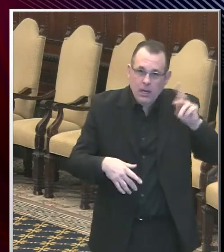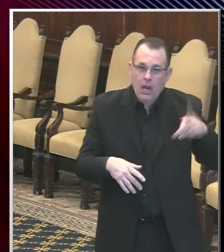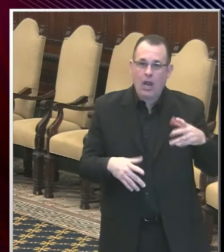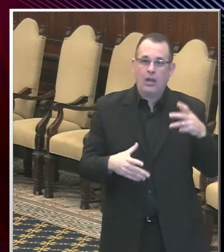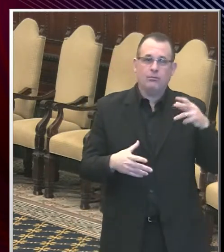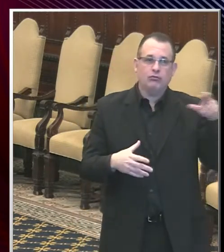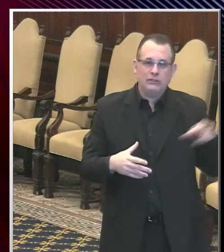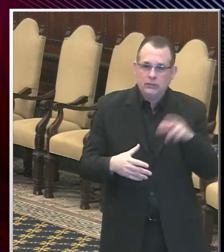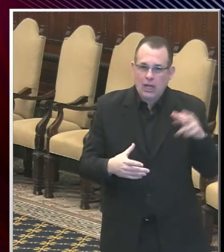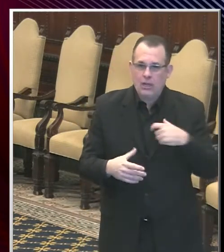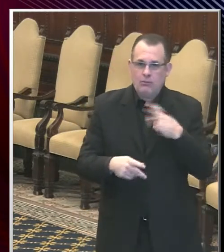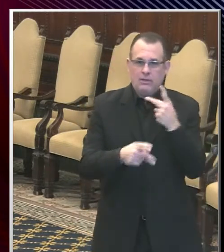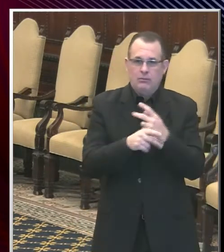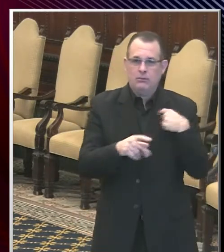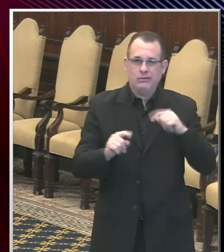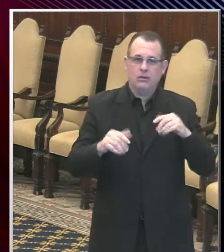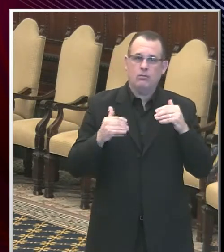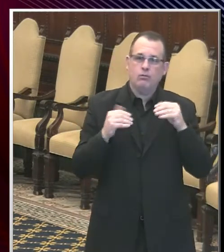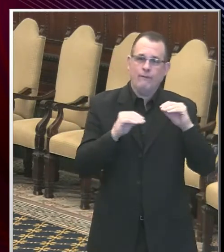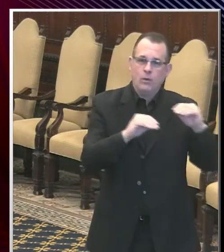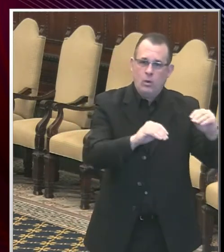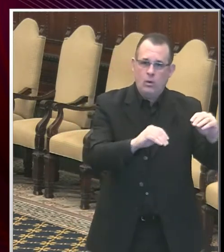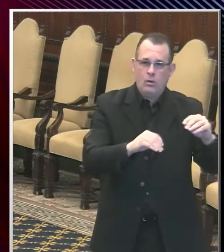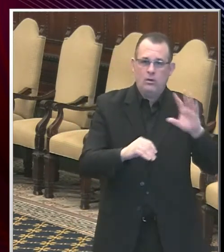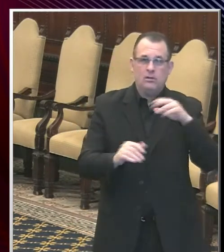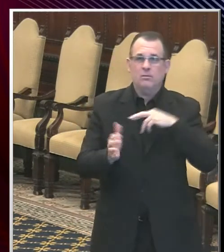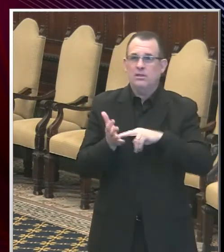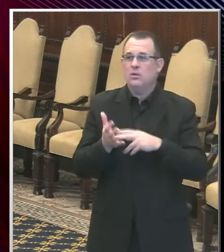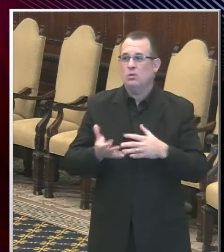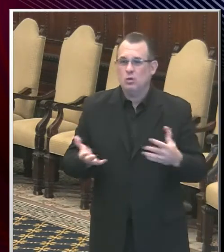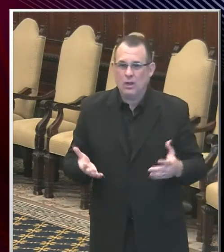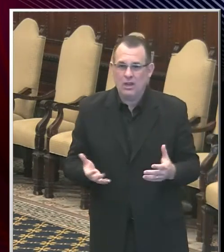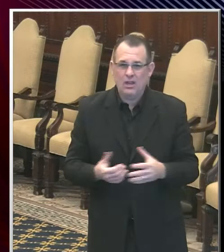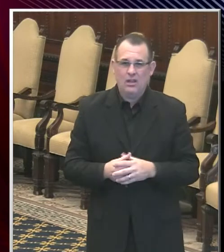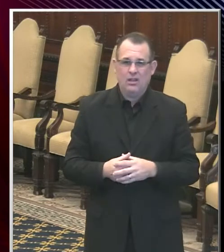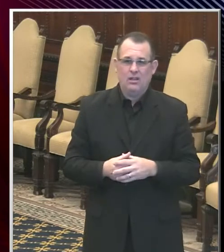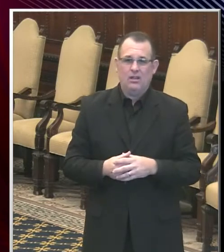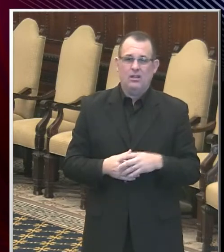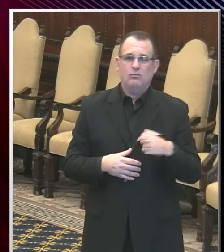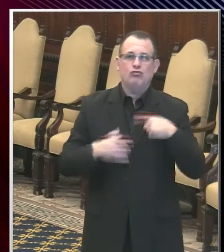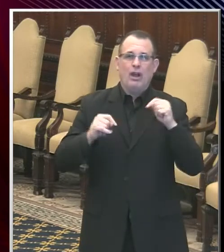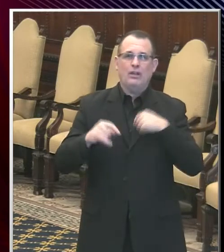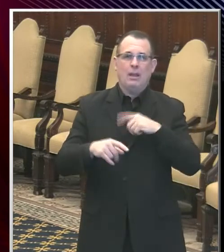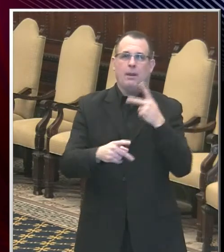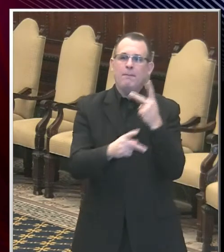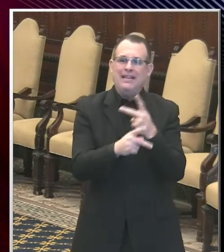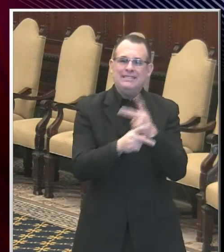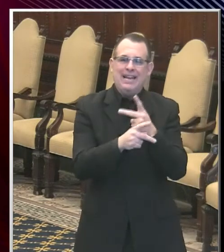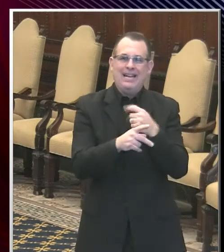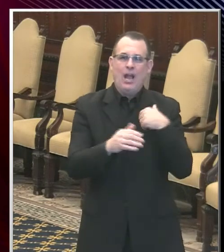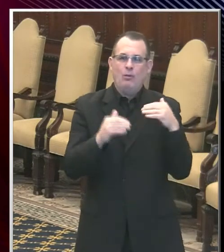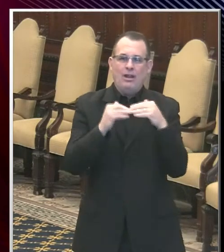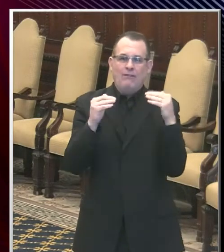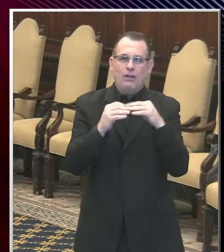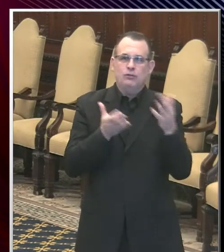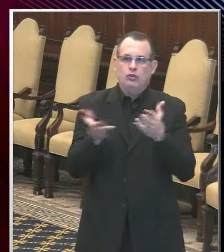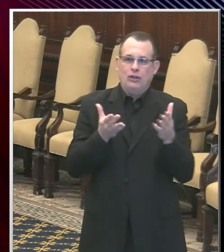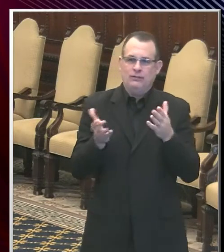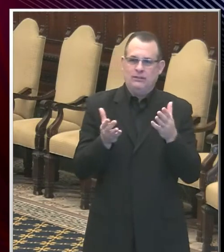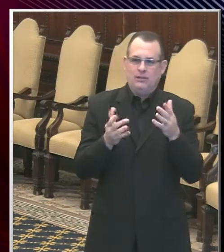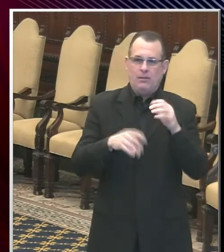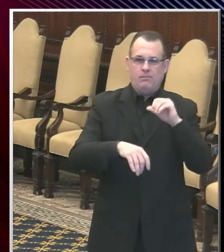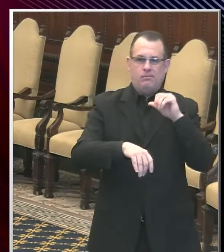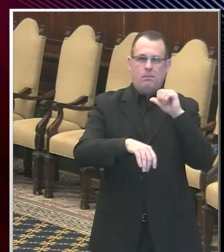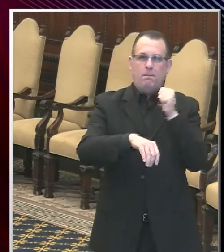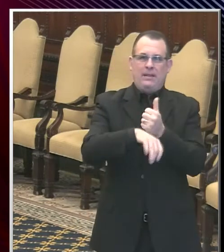that as we move forward, what that means. But we're trying to maintain a good level of service based on the mountain